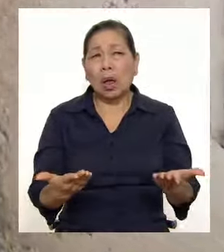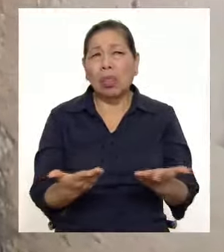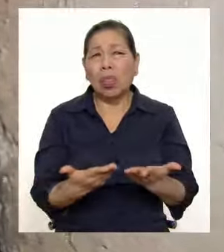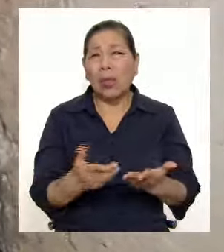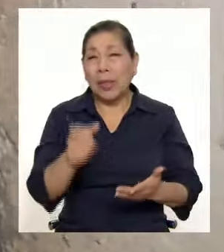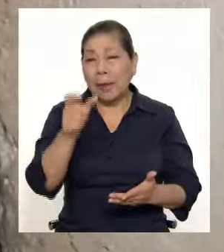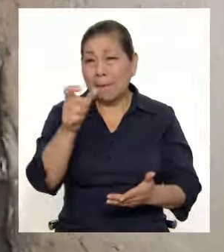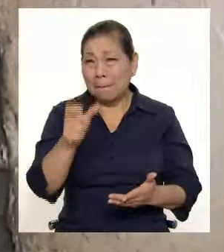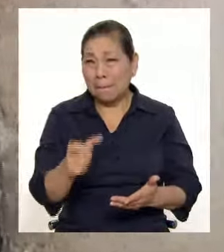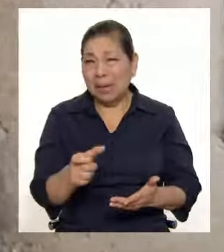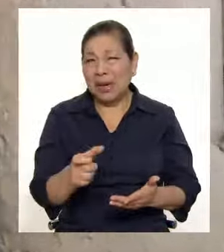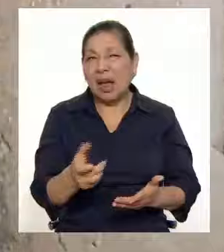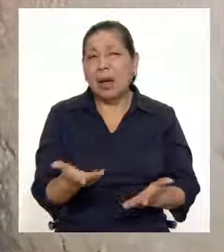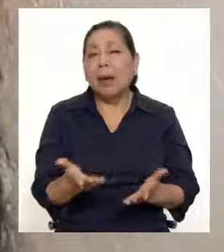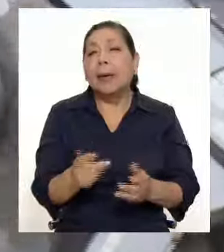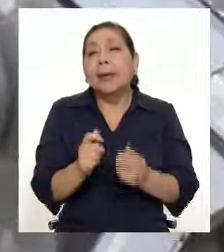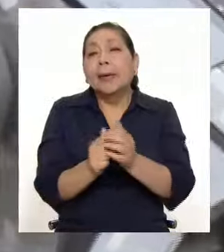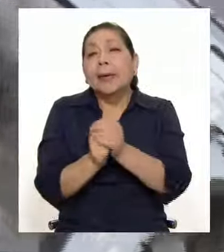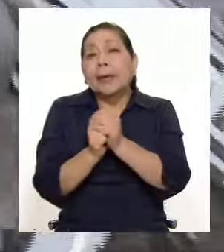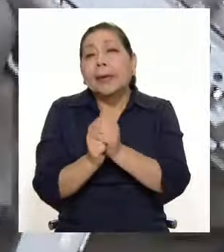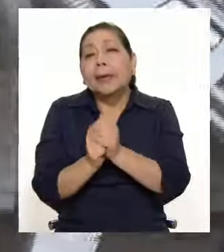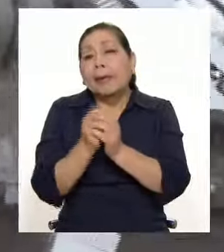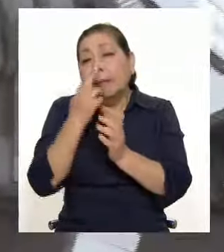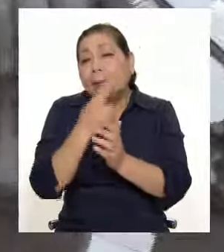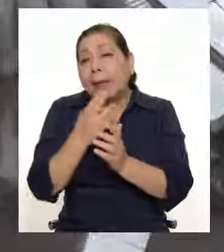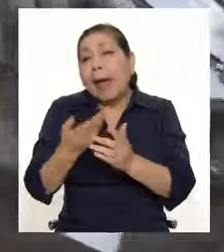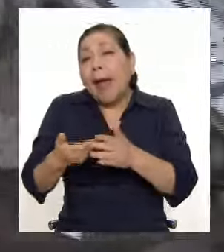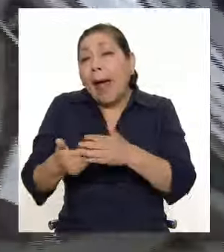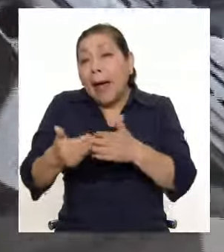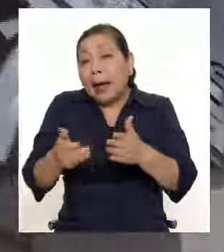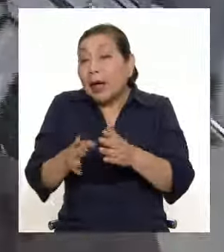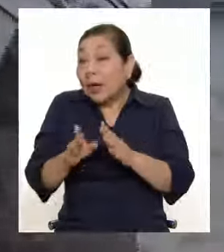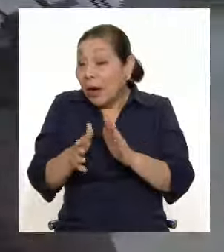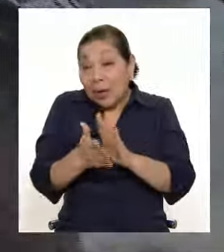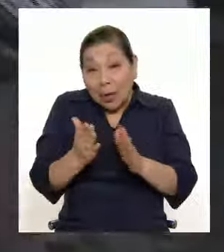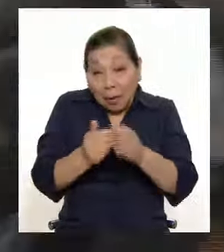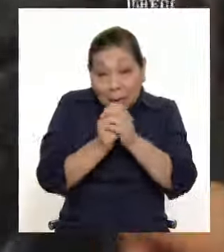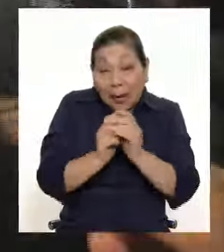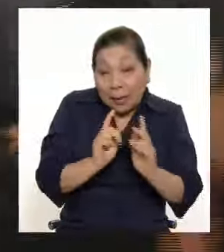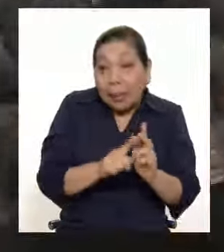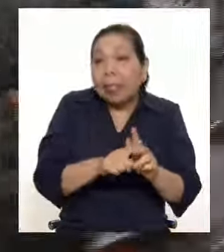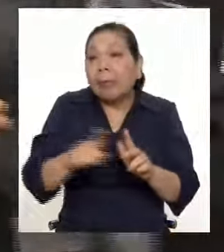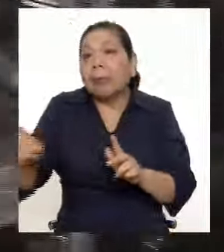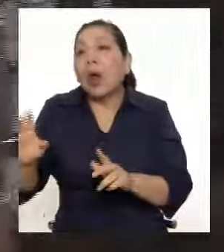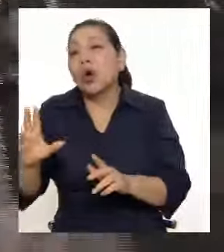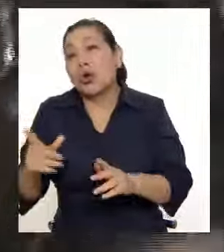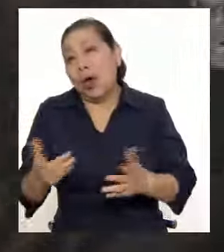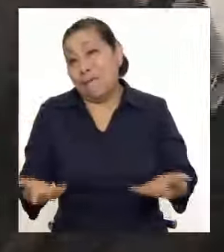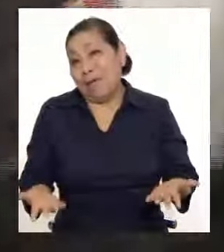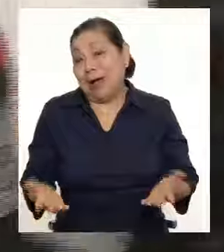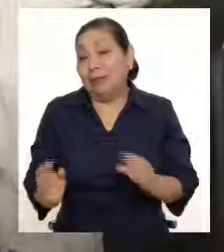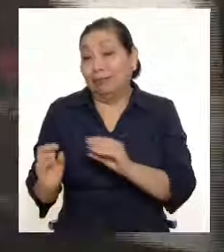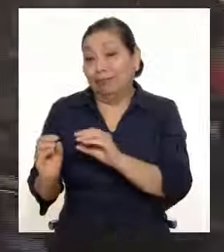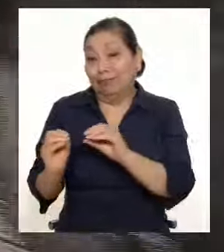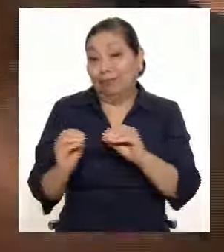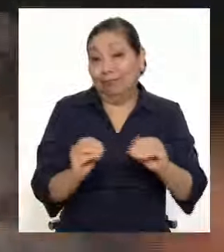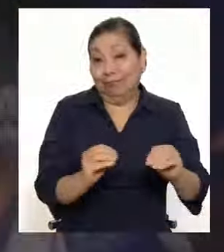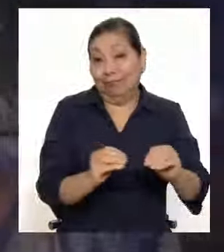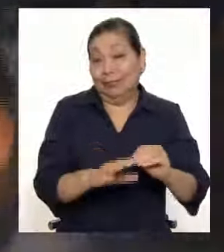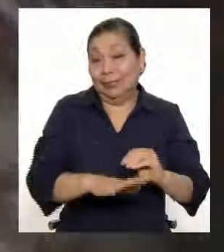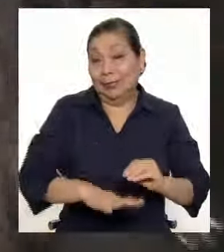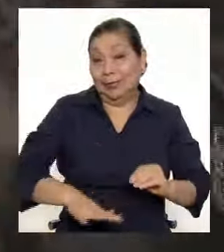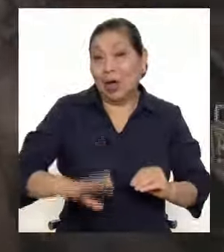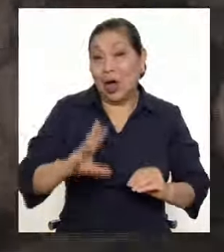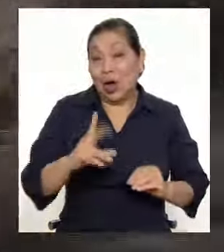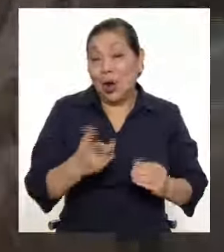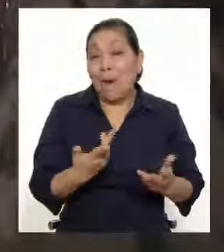estos sujetos realizaban rituales antes de cometer sus crímenes. Todos ellos fueron trasladados hasta la División